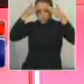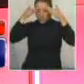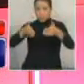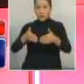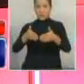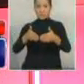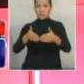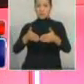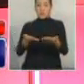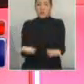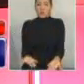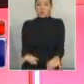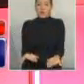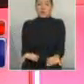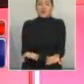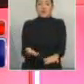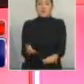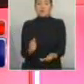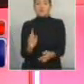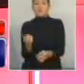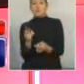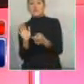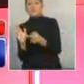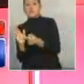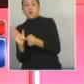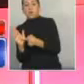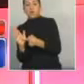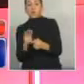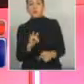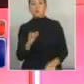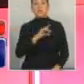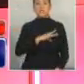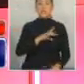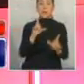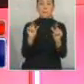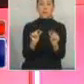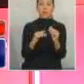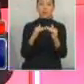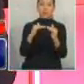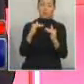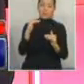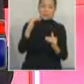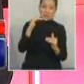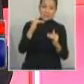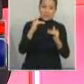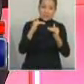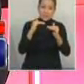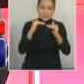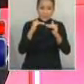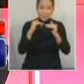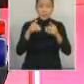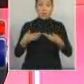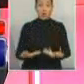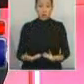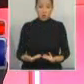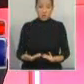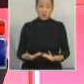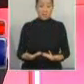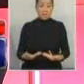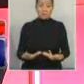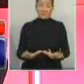decir, que después de impuestos Chile sea menos desigual que antes de impuestos. Hoy día